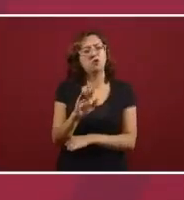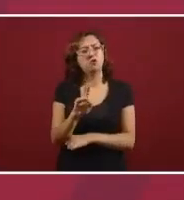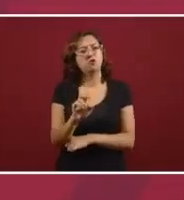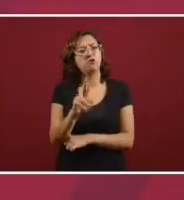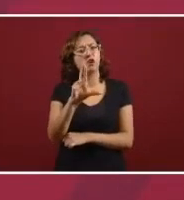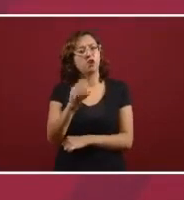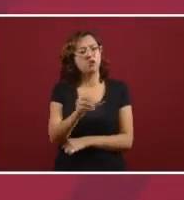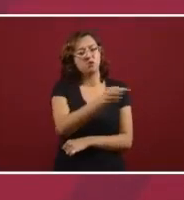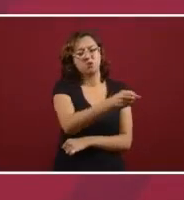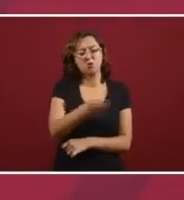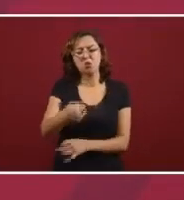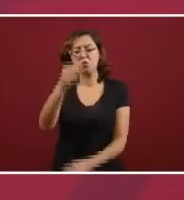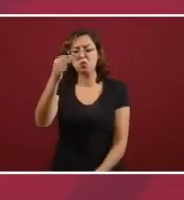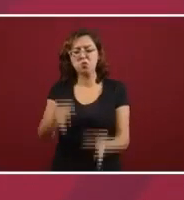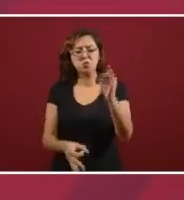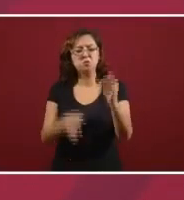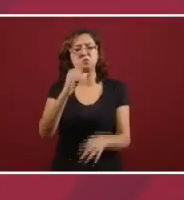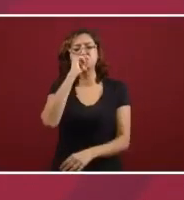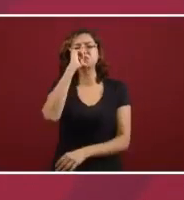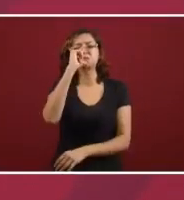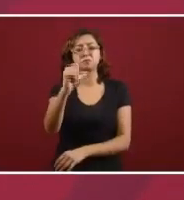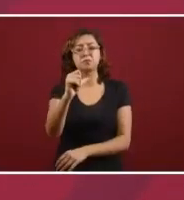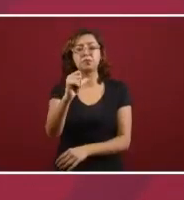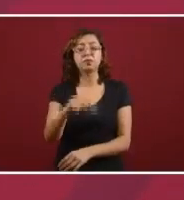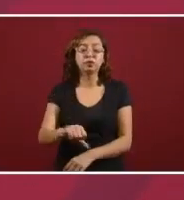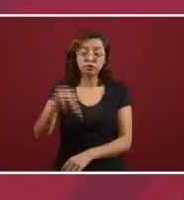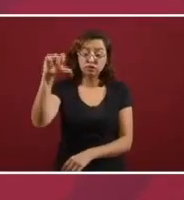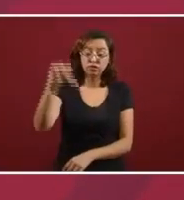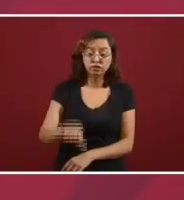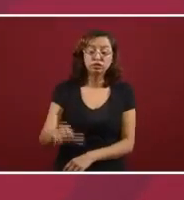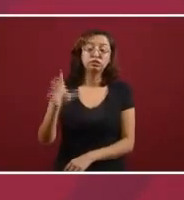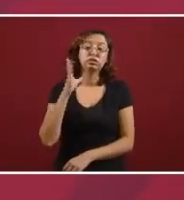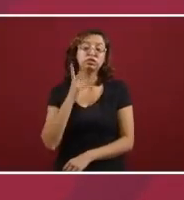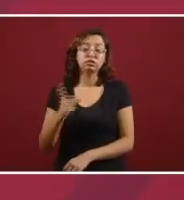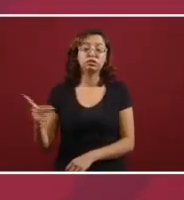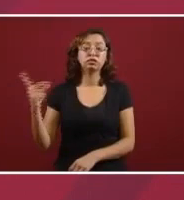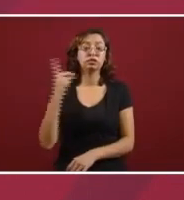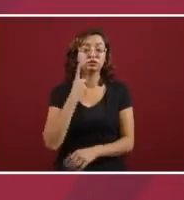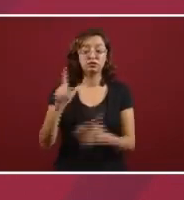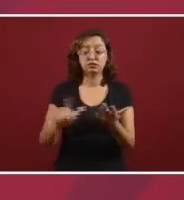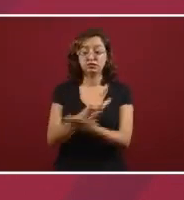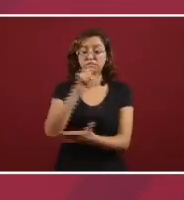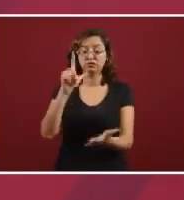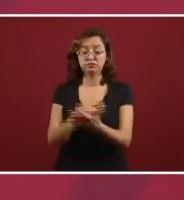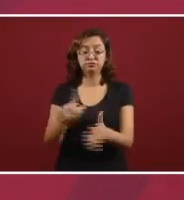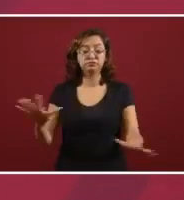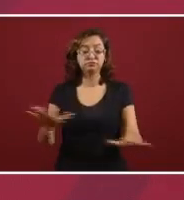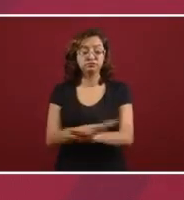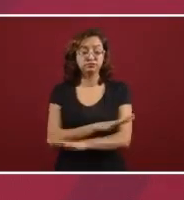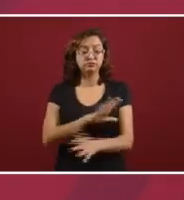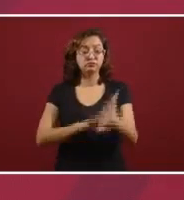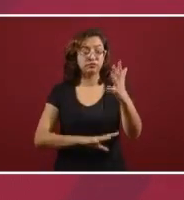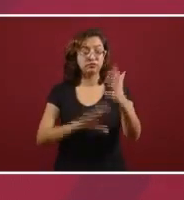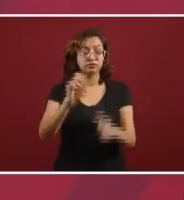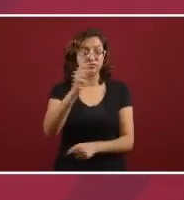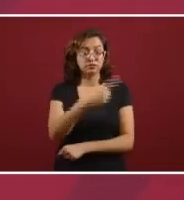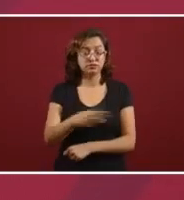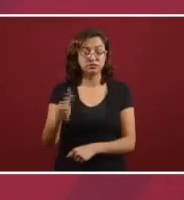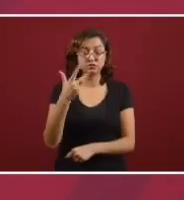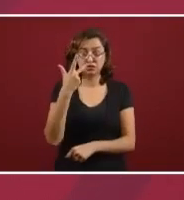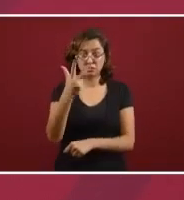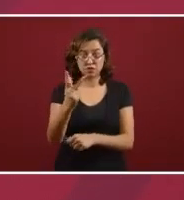Si hoy aprueba la Cámara de Diputados la reforma al 108 constitucional,